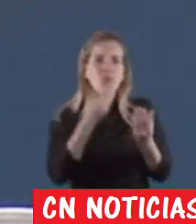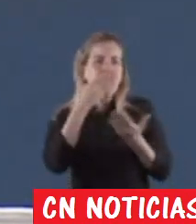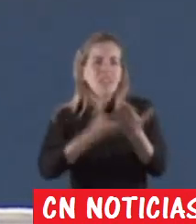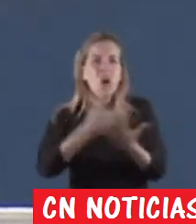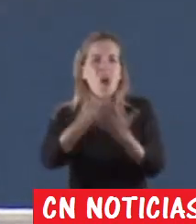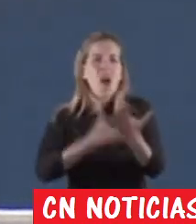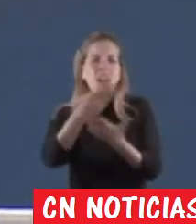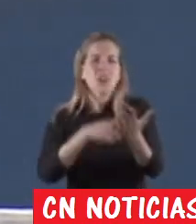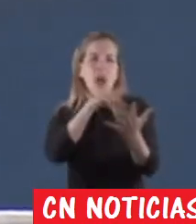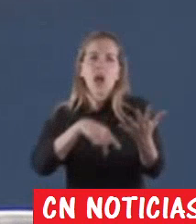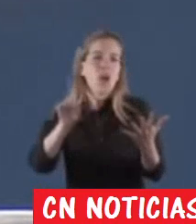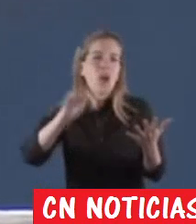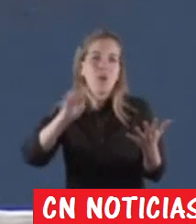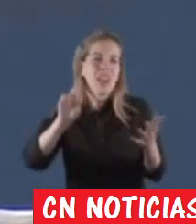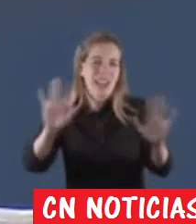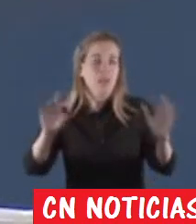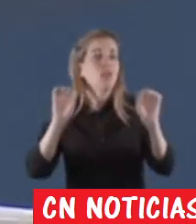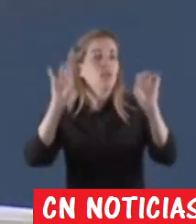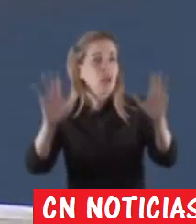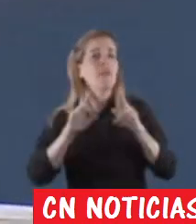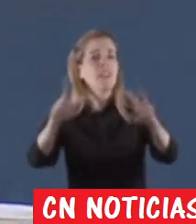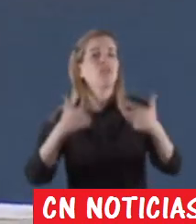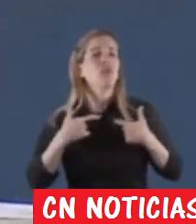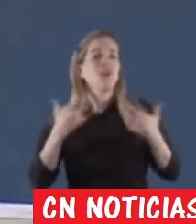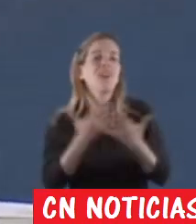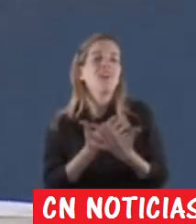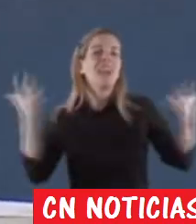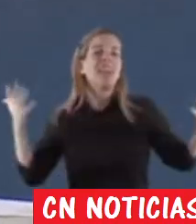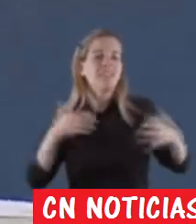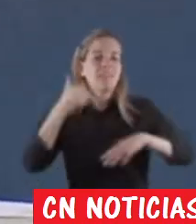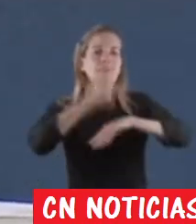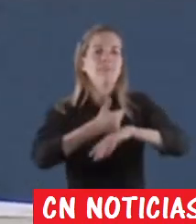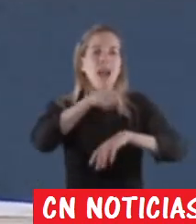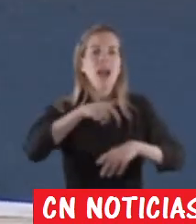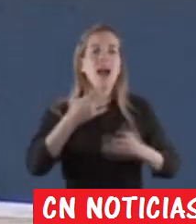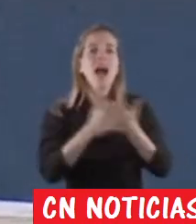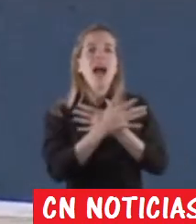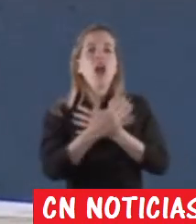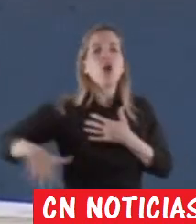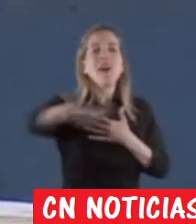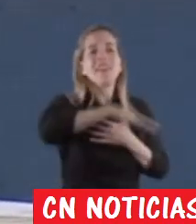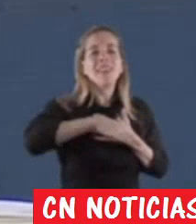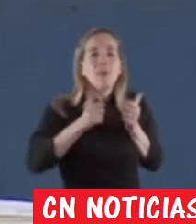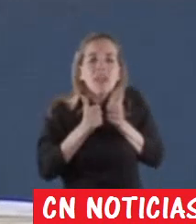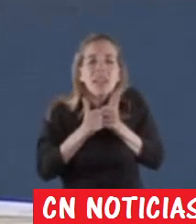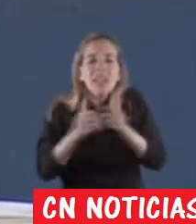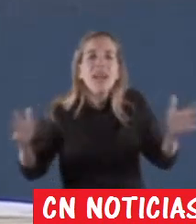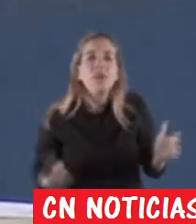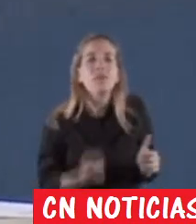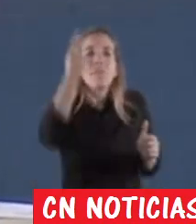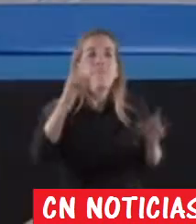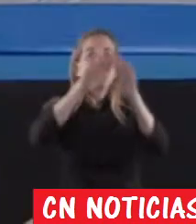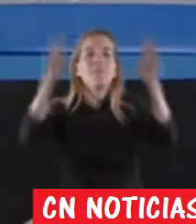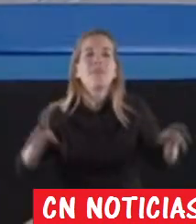leer. Simplemente decirle que estoy feliz de estar acá en Lomas de Zamora inaugurando este primer